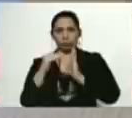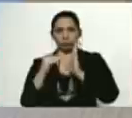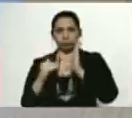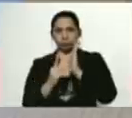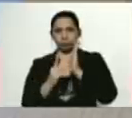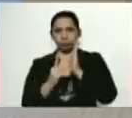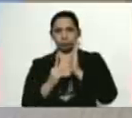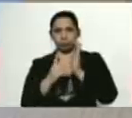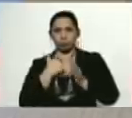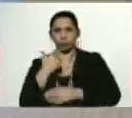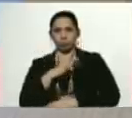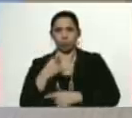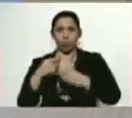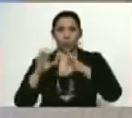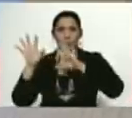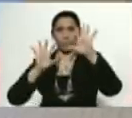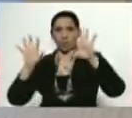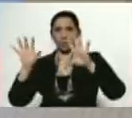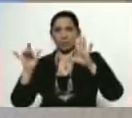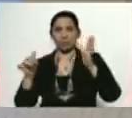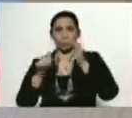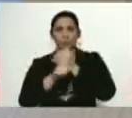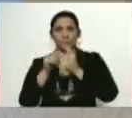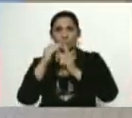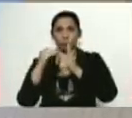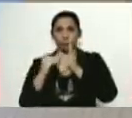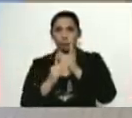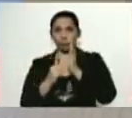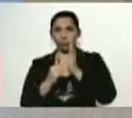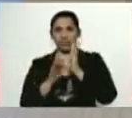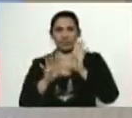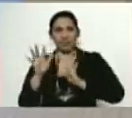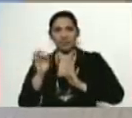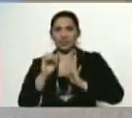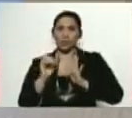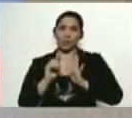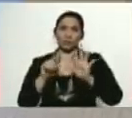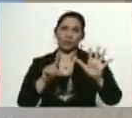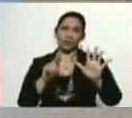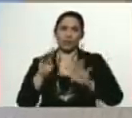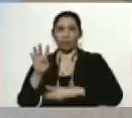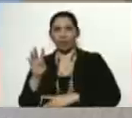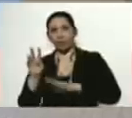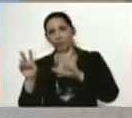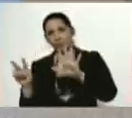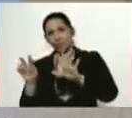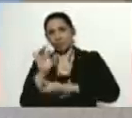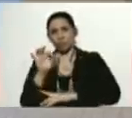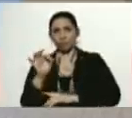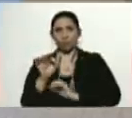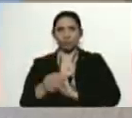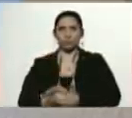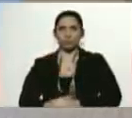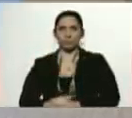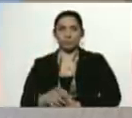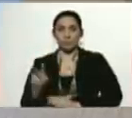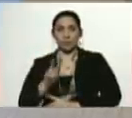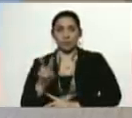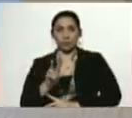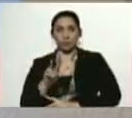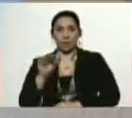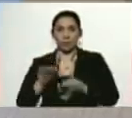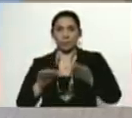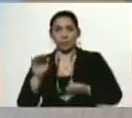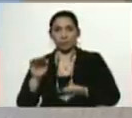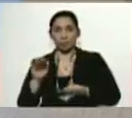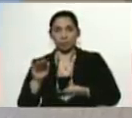otras series, en otros países, encontramos una tasa de letalidad de 5, 6, 4, 7%. Venezuela, a pesar de